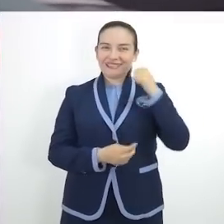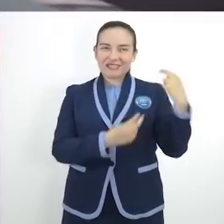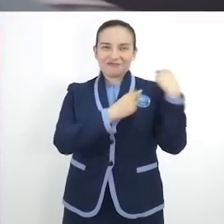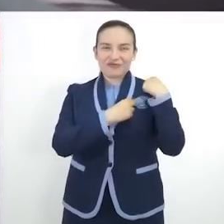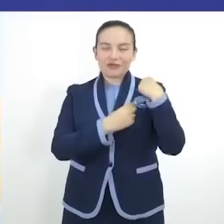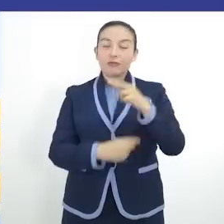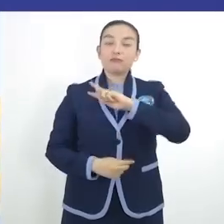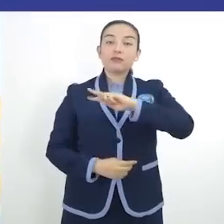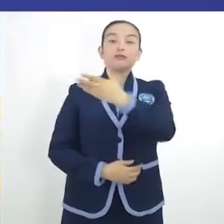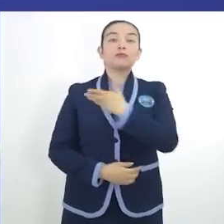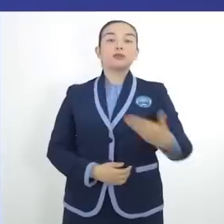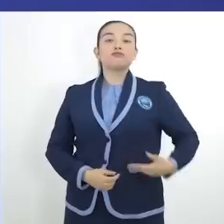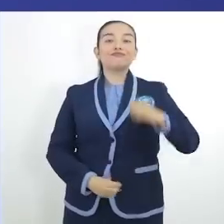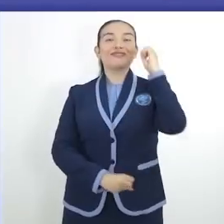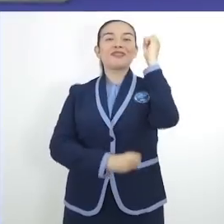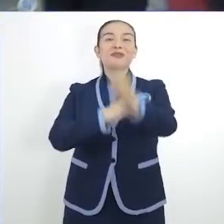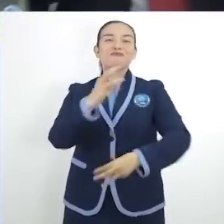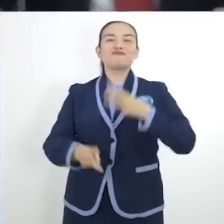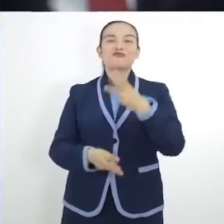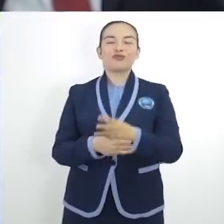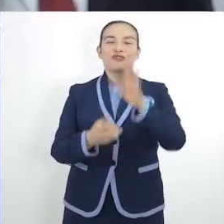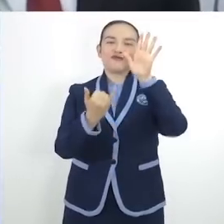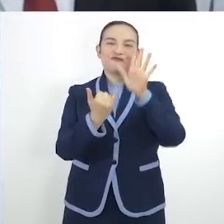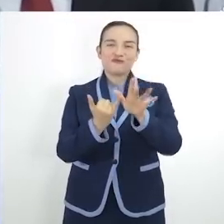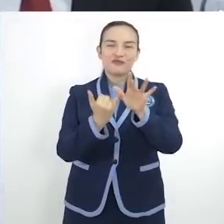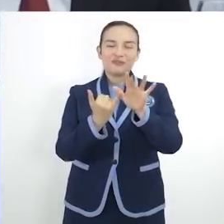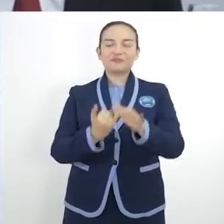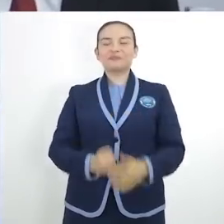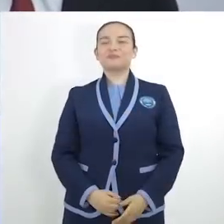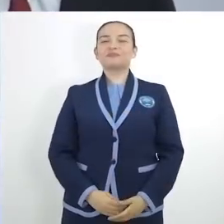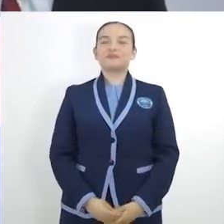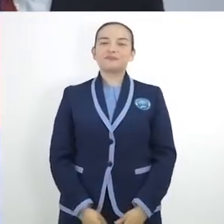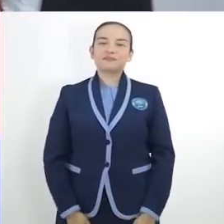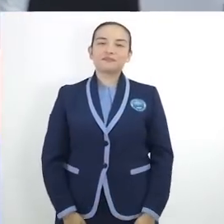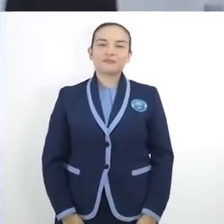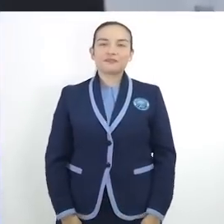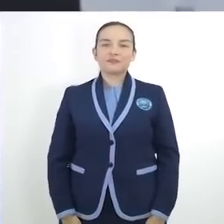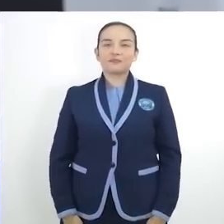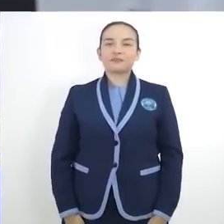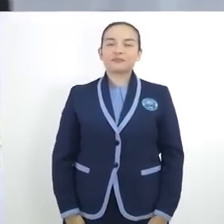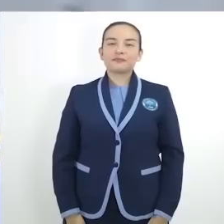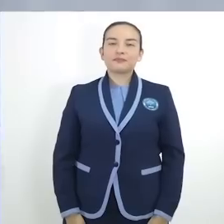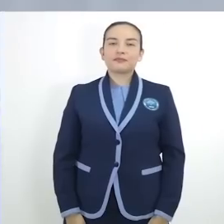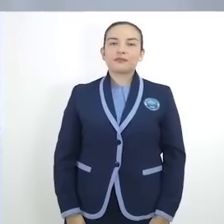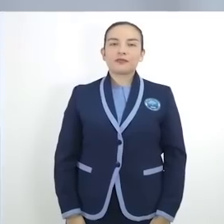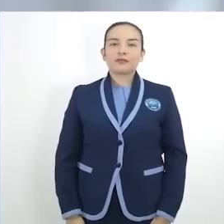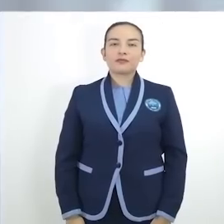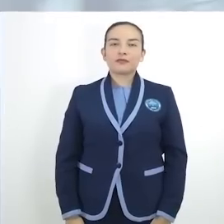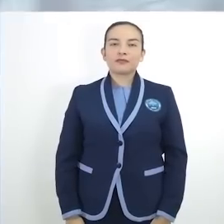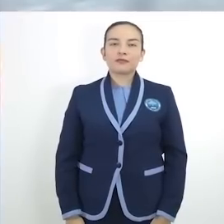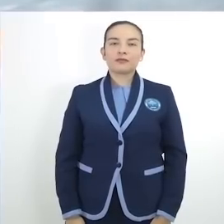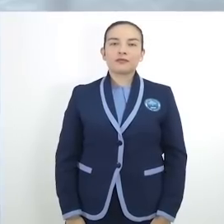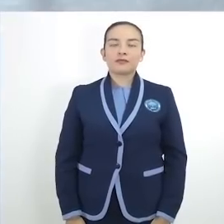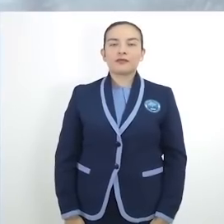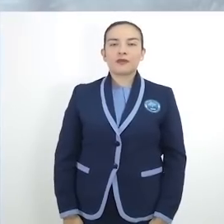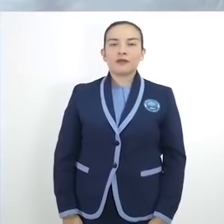Rincón, vicepresidenta mundial de la Fundación Internacional María Luisa de Moreno.